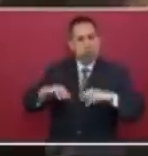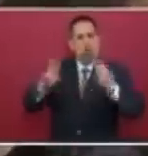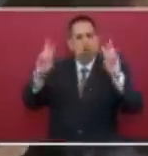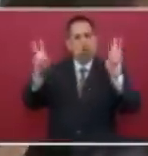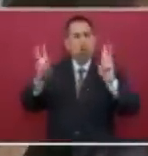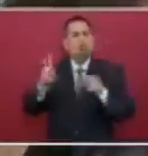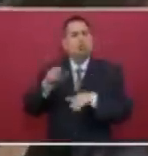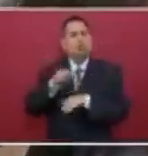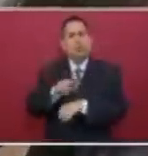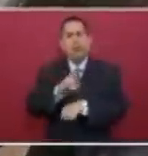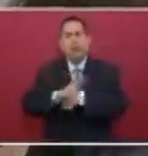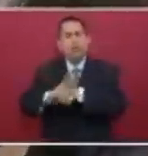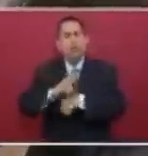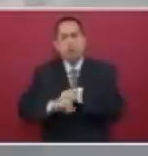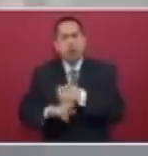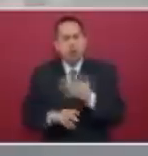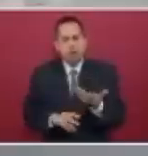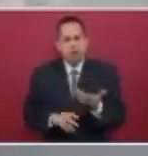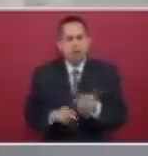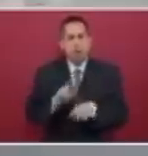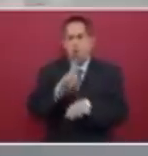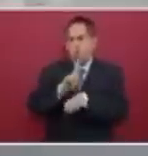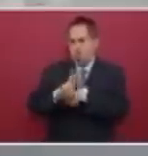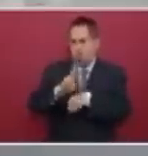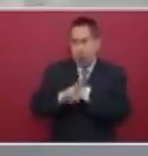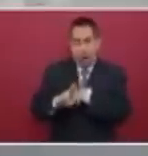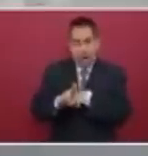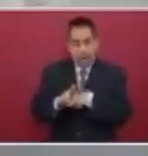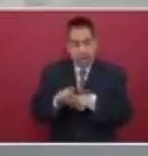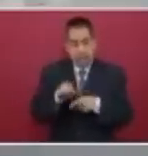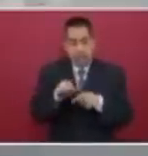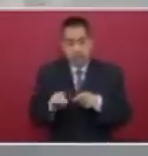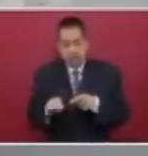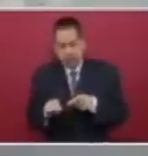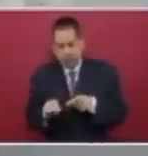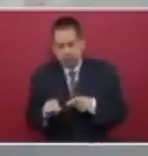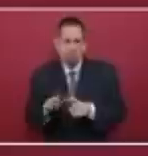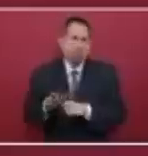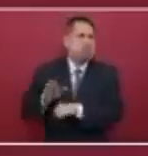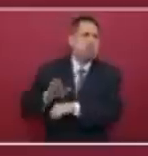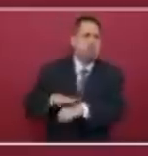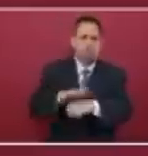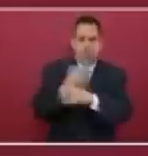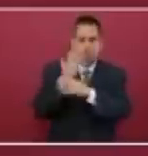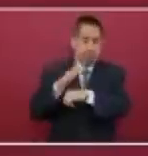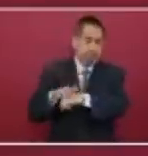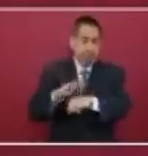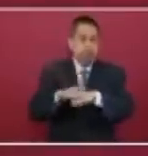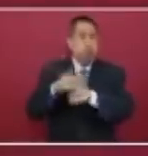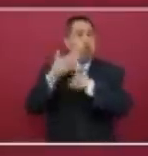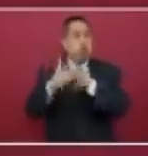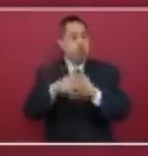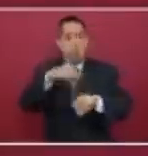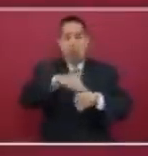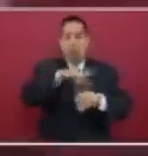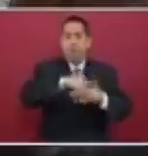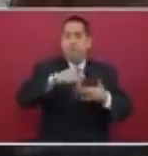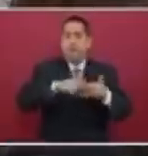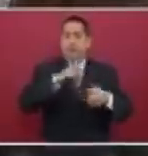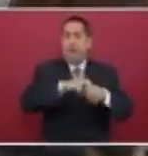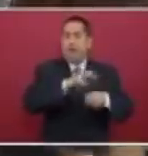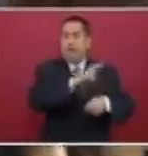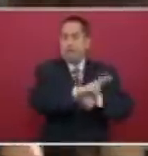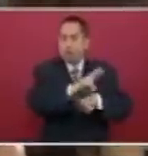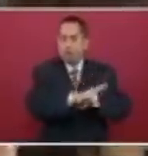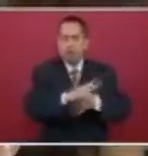venezuela y uruguay al final del día hizo una llamada para elecciones en venezuela